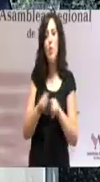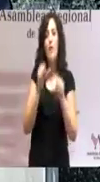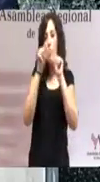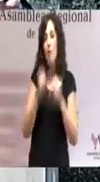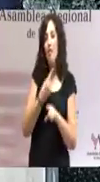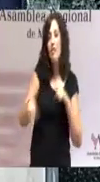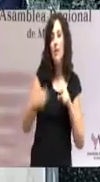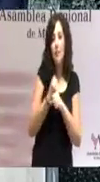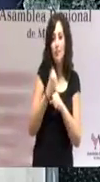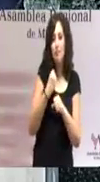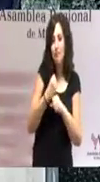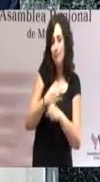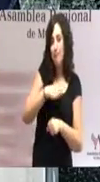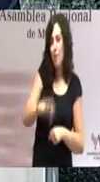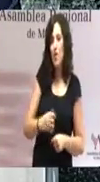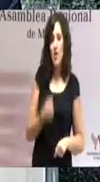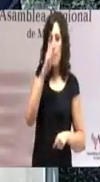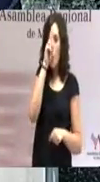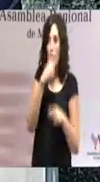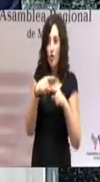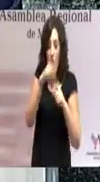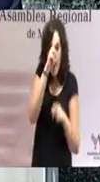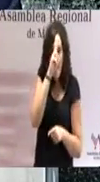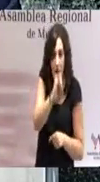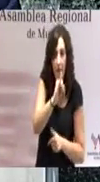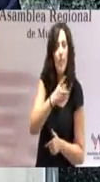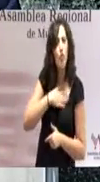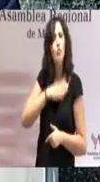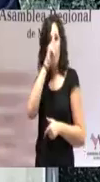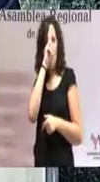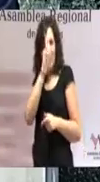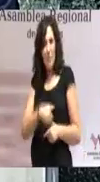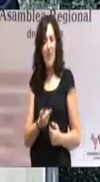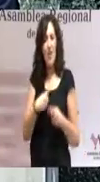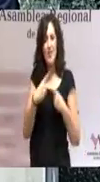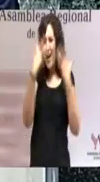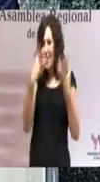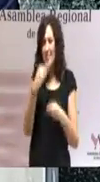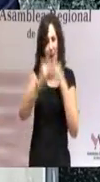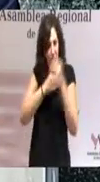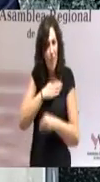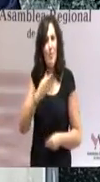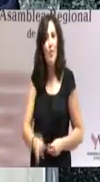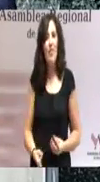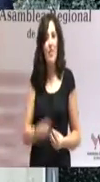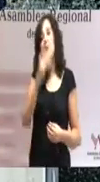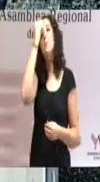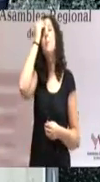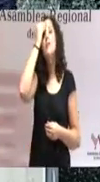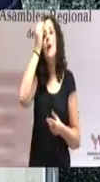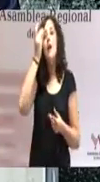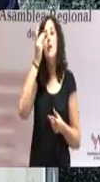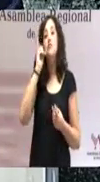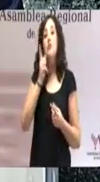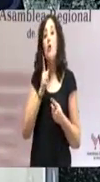forma, de ocuparnos de lo que a ellos les preocupa. Hay mucho por hacer. ¿Creen que se puede hacer desde un lado